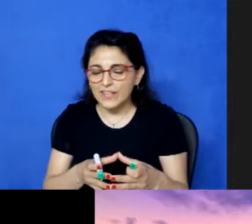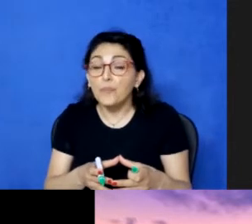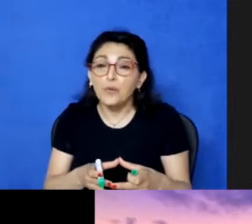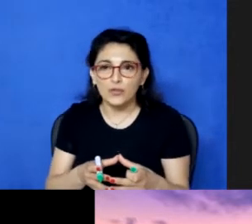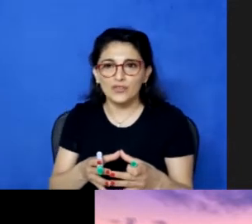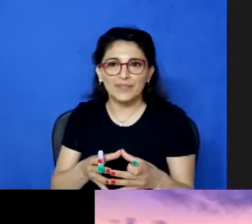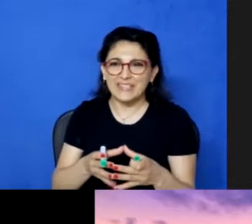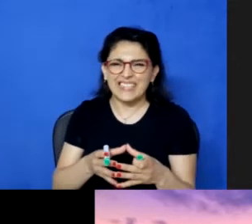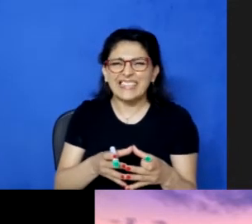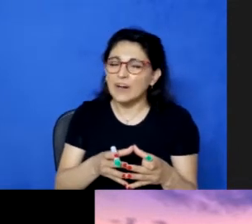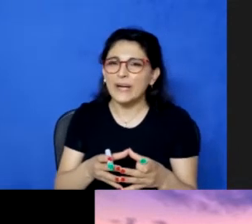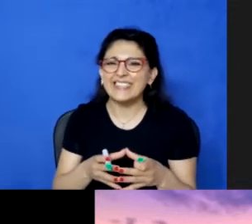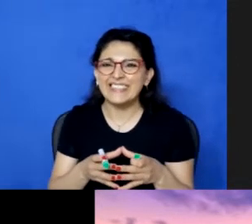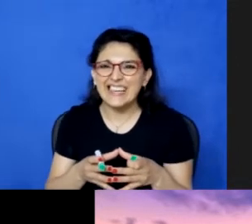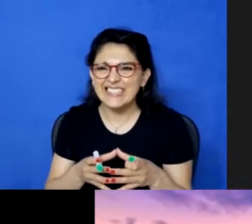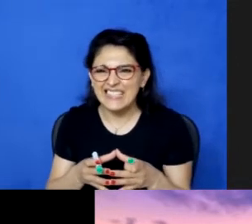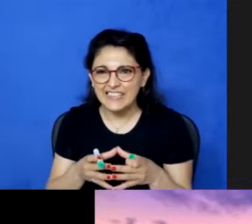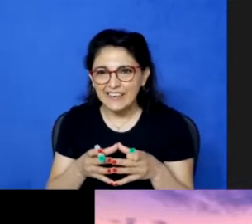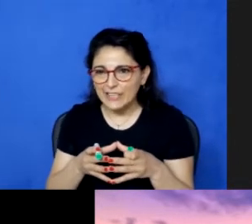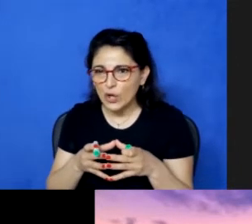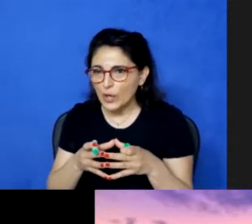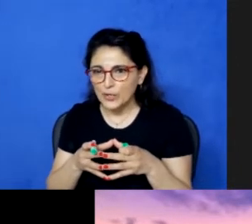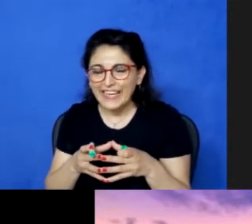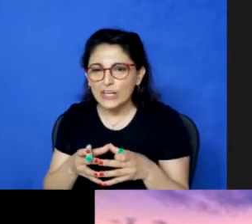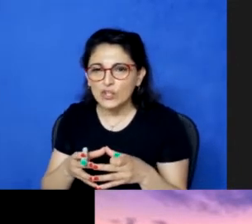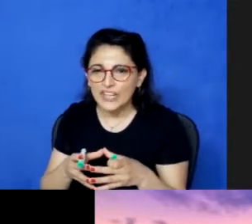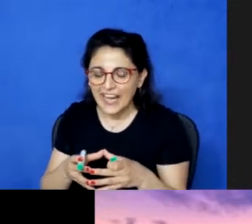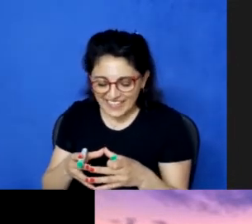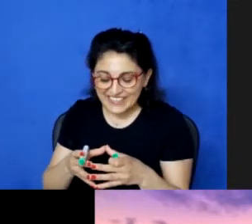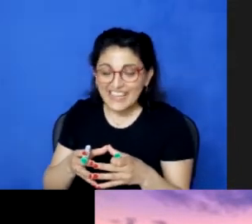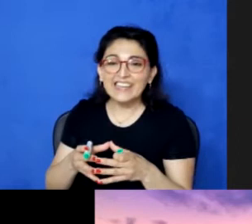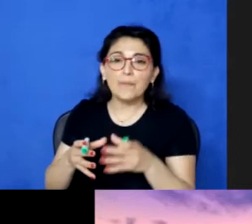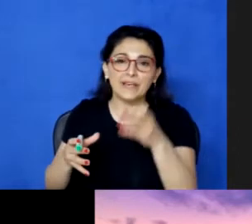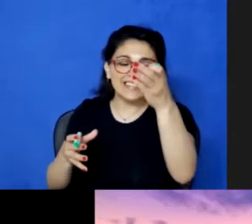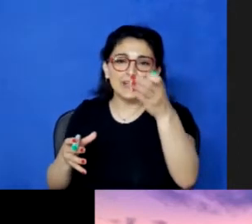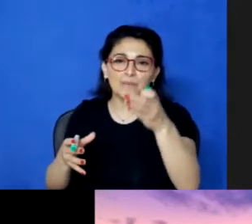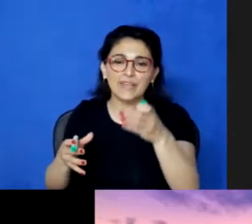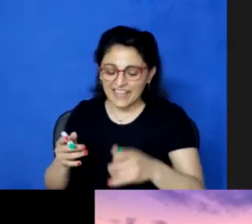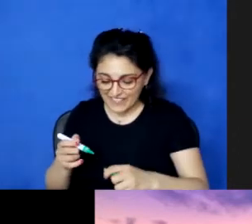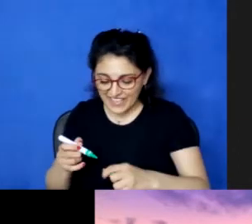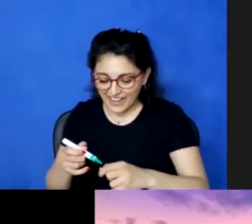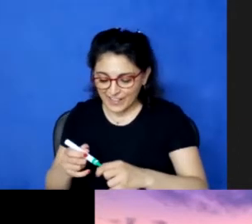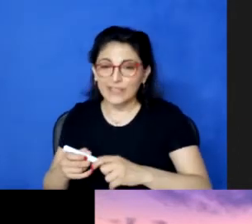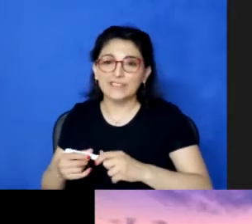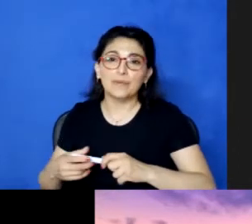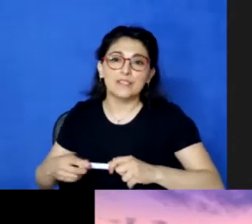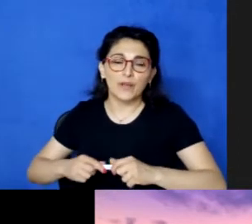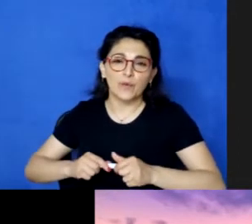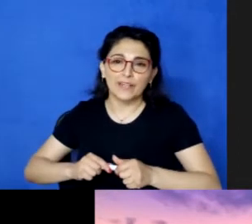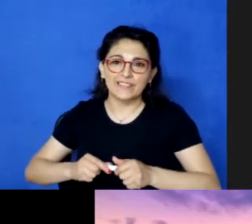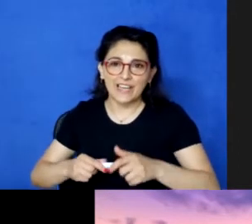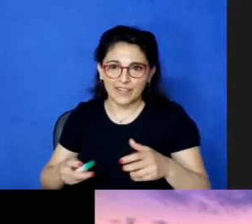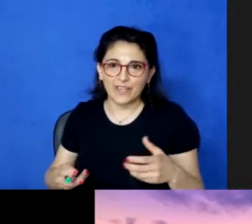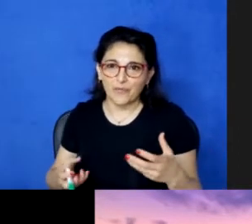y dije, no puedo pasar esta cuarentena así. Tengo que ponerle onda. Y ahí aparecía también Adrián, que durante el principio